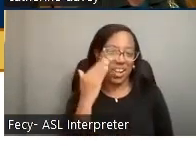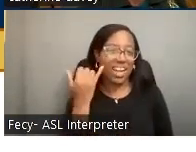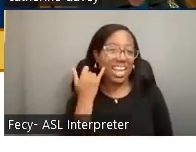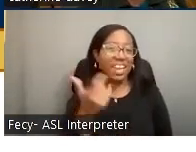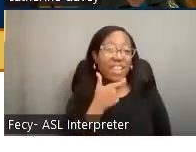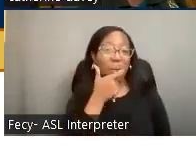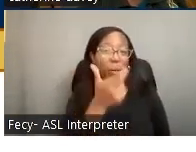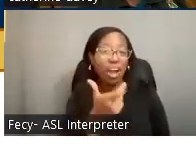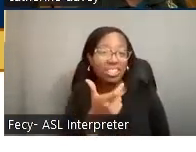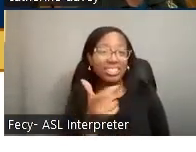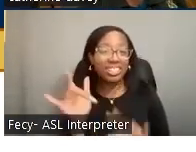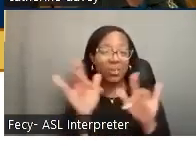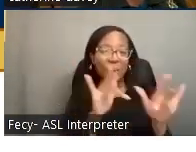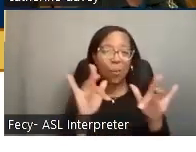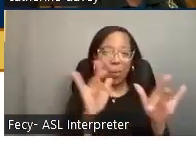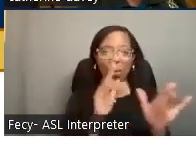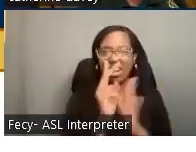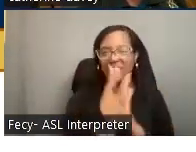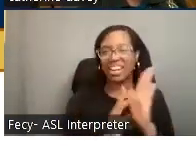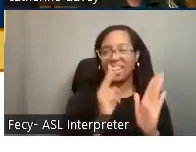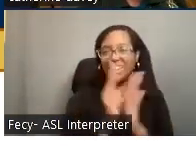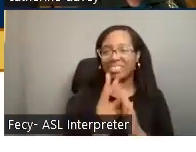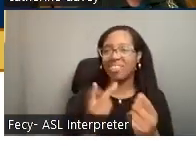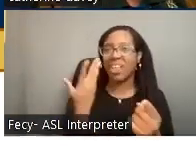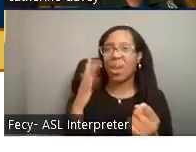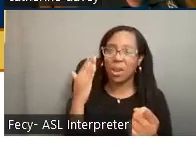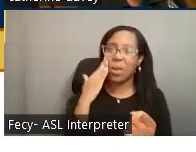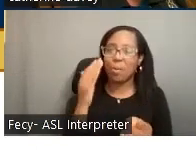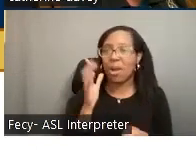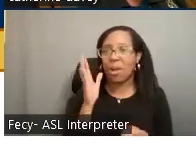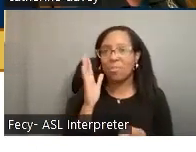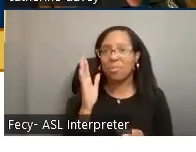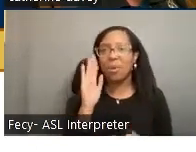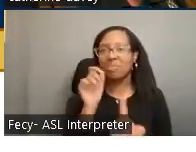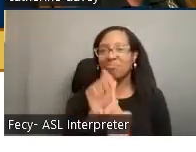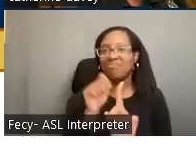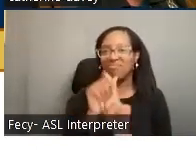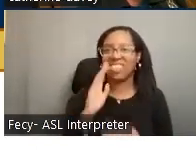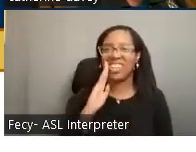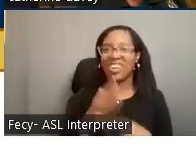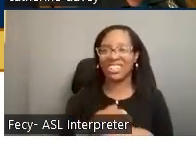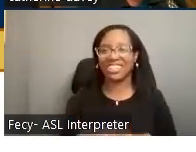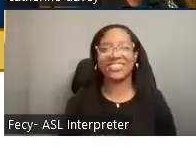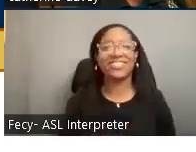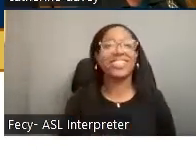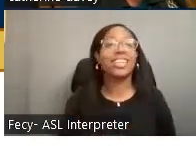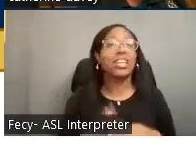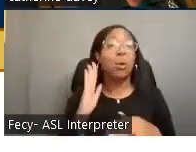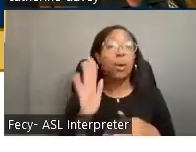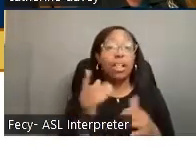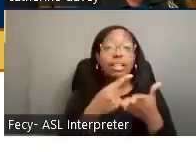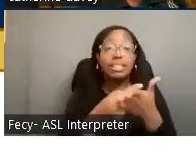Ellas saben que me voy a reír de ellas y cuando vean esta grabación van a decir: Mamá hace eso". Entonces, vamos a